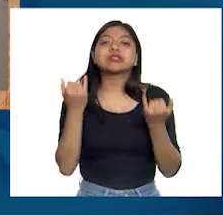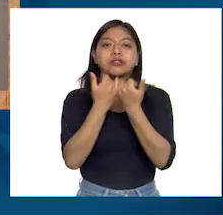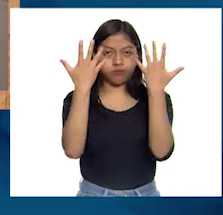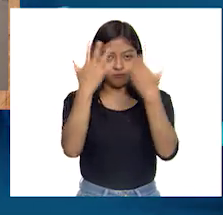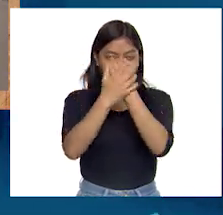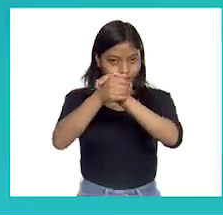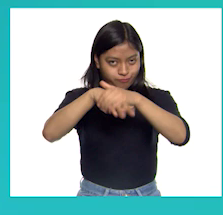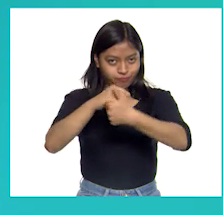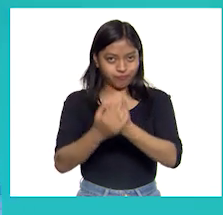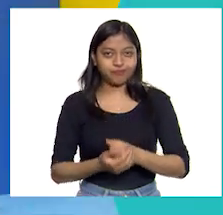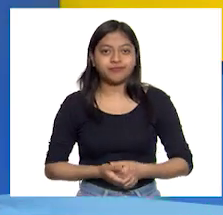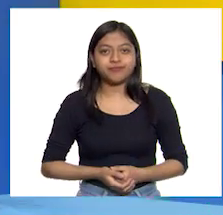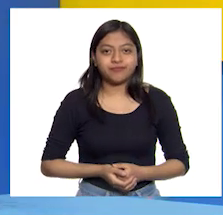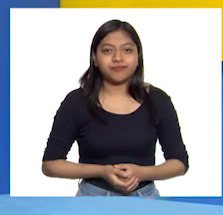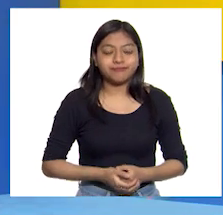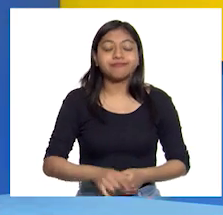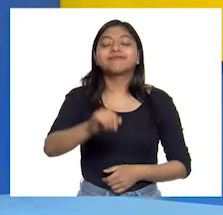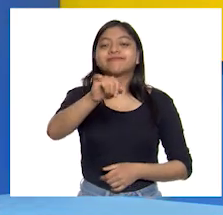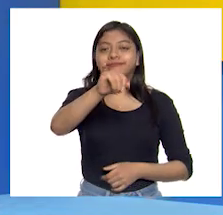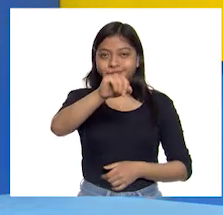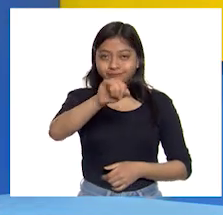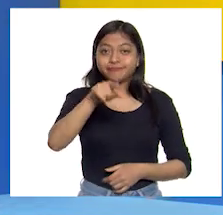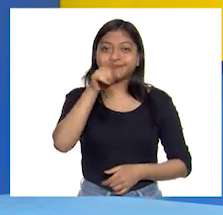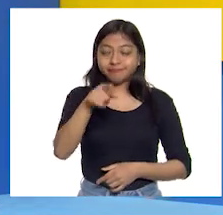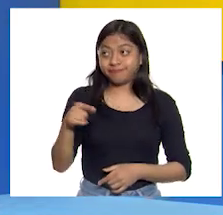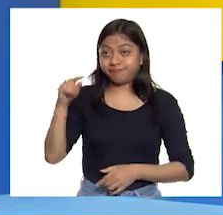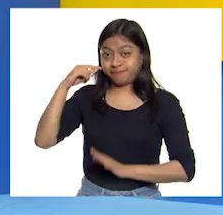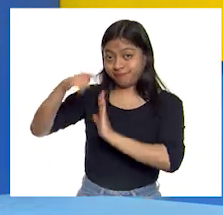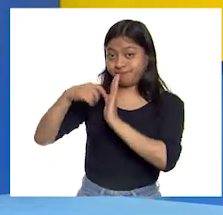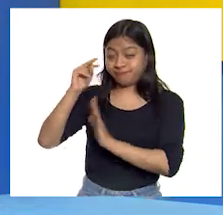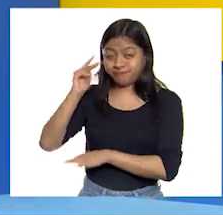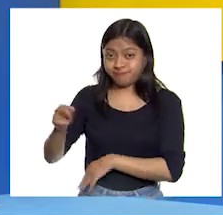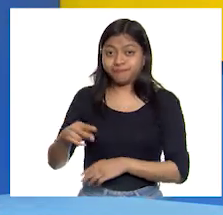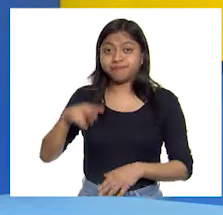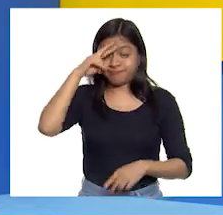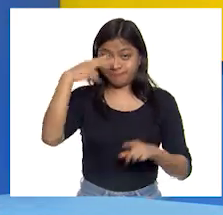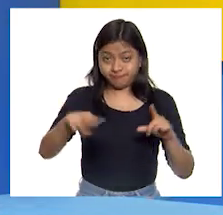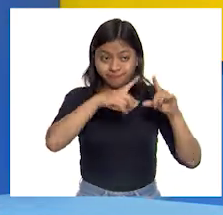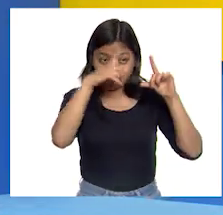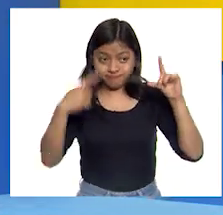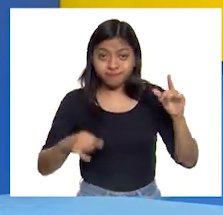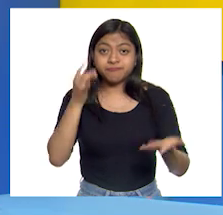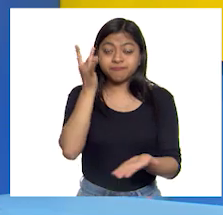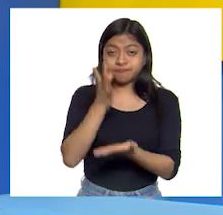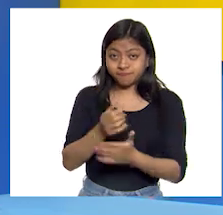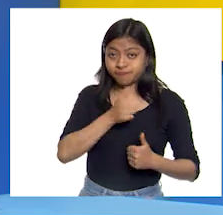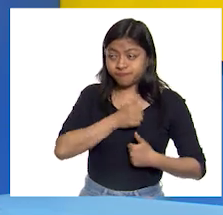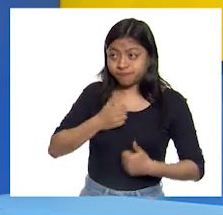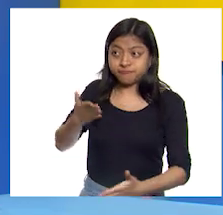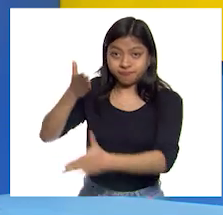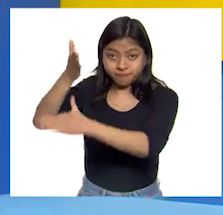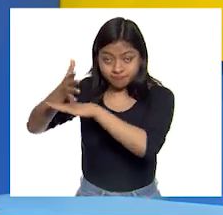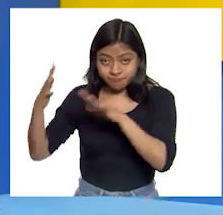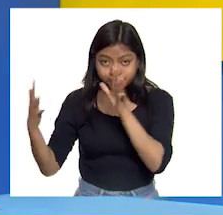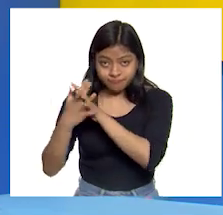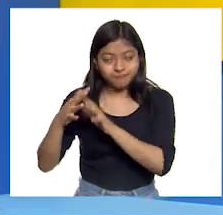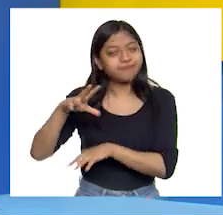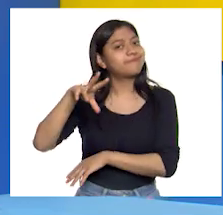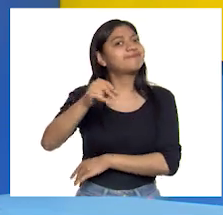manos. Pues sí, como se mencionó en el video, México no solo participó en el campo de batalla, sino que